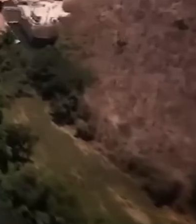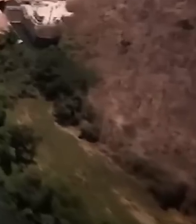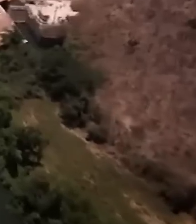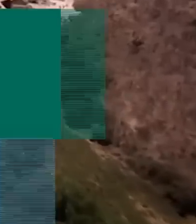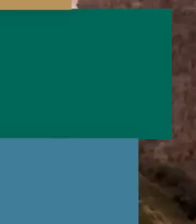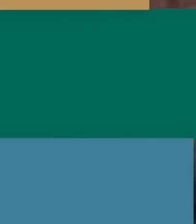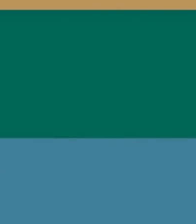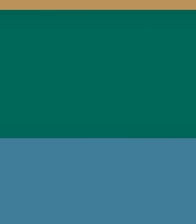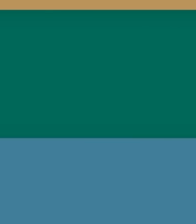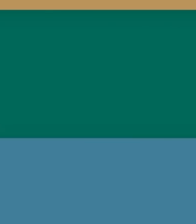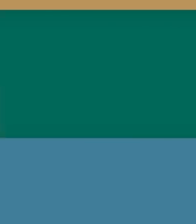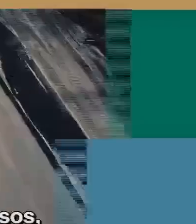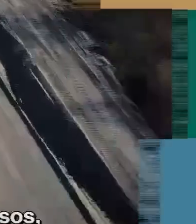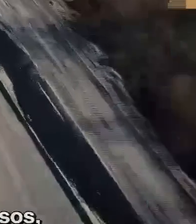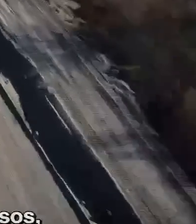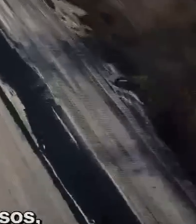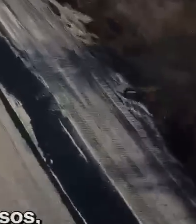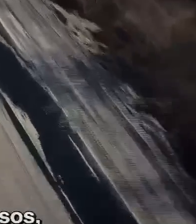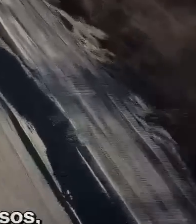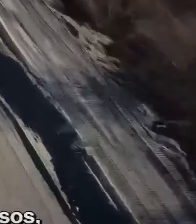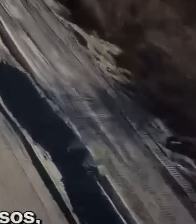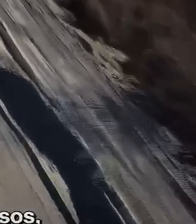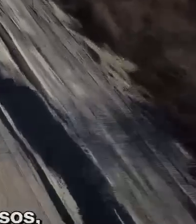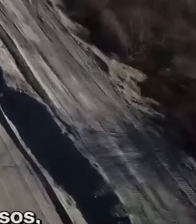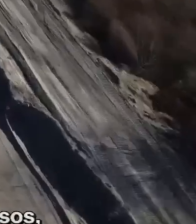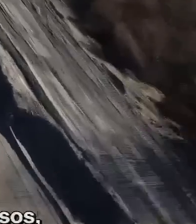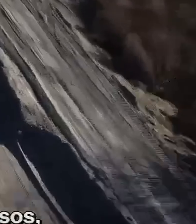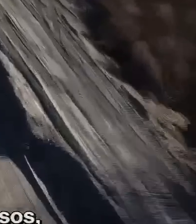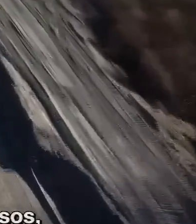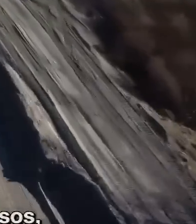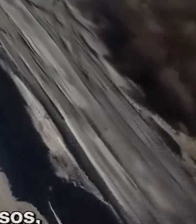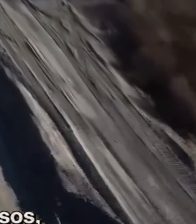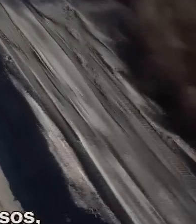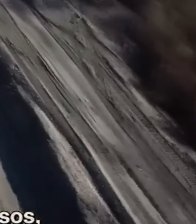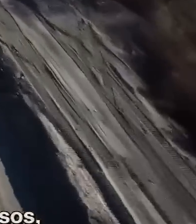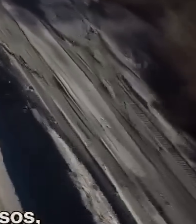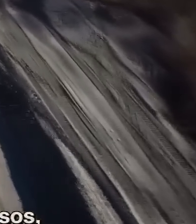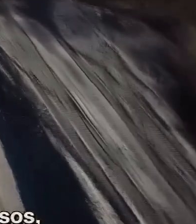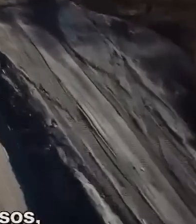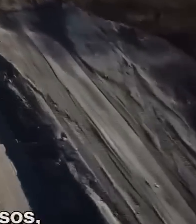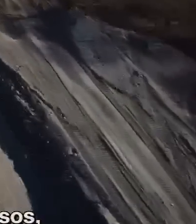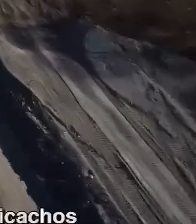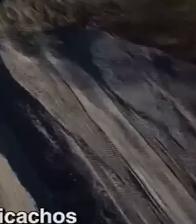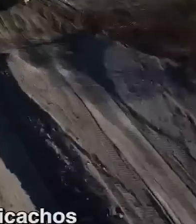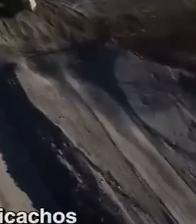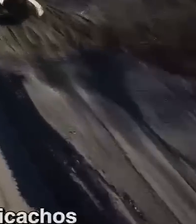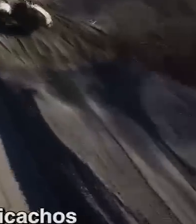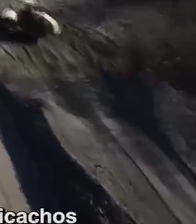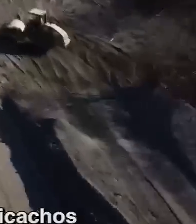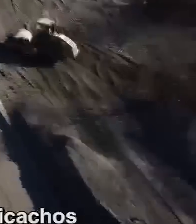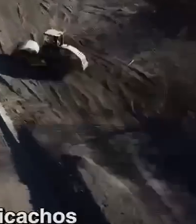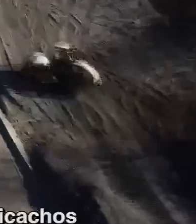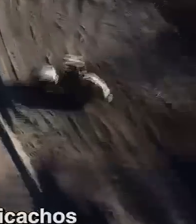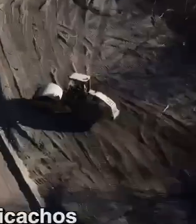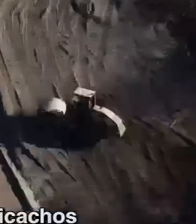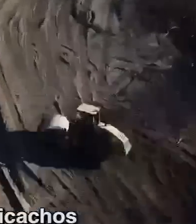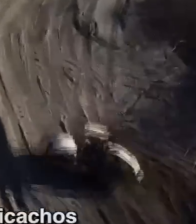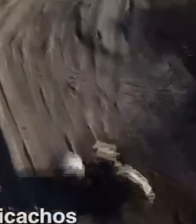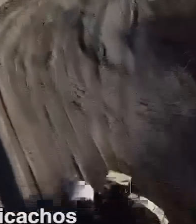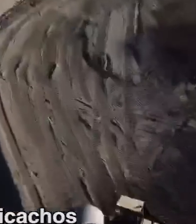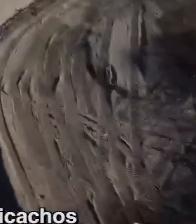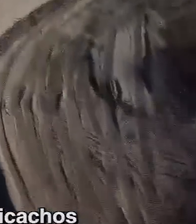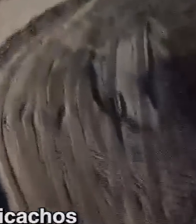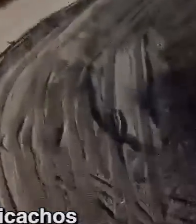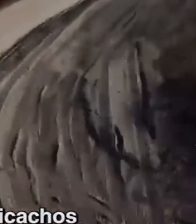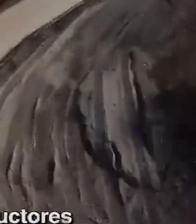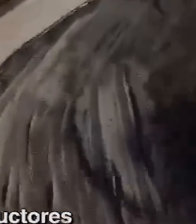en particular. Con una inversión federal de 5.258 millones de pesos, el proyecto integral de la zona de riego